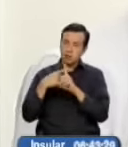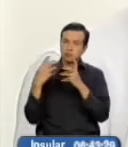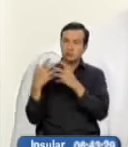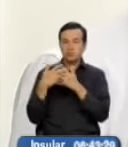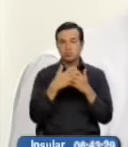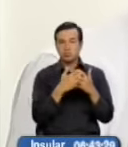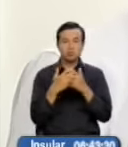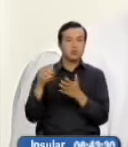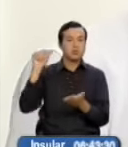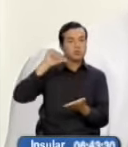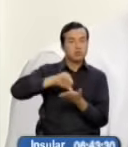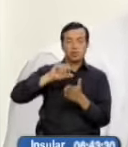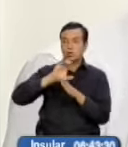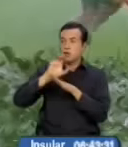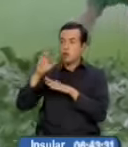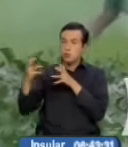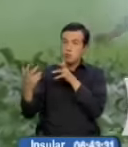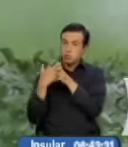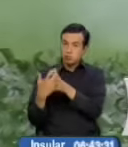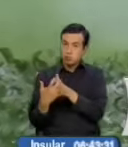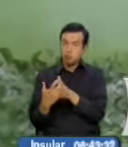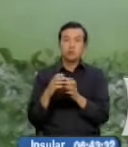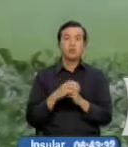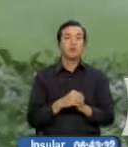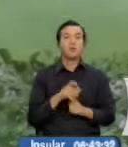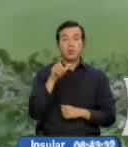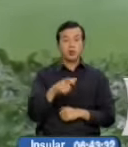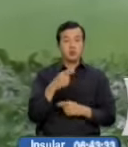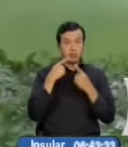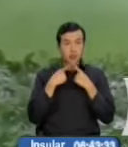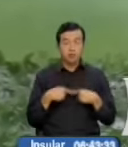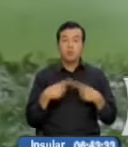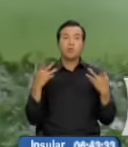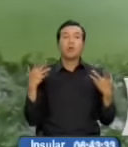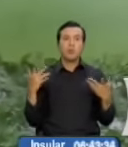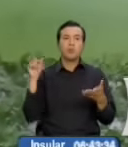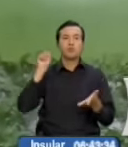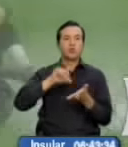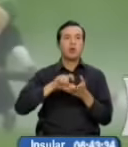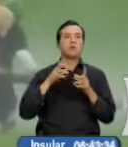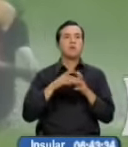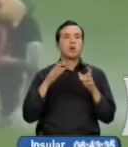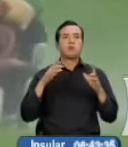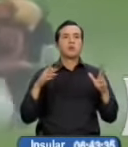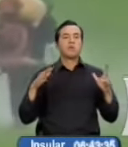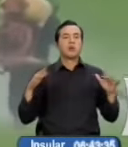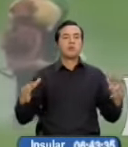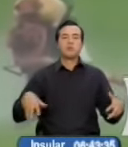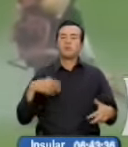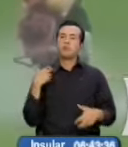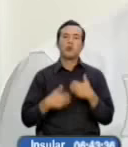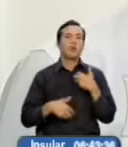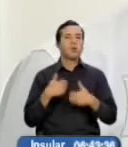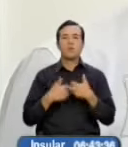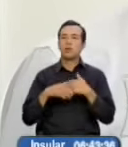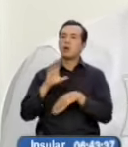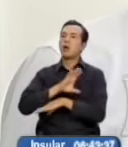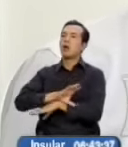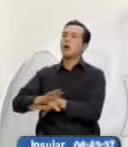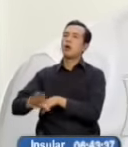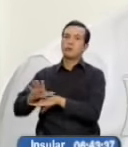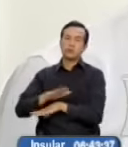articular entre lo rural y entre lo urbano. Columba sostiene que el avance desmedido de las ciudades ha traído serios problemas al campo. La